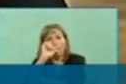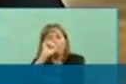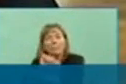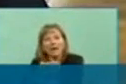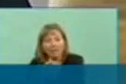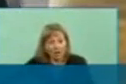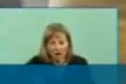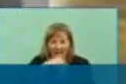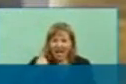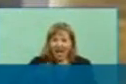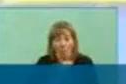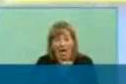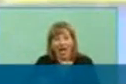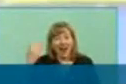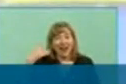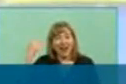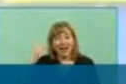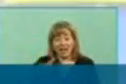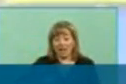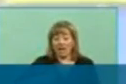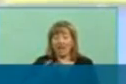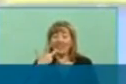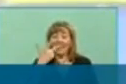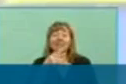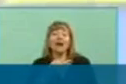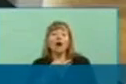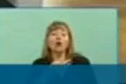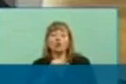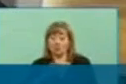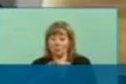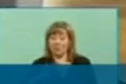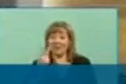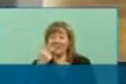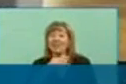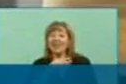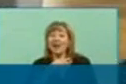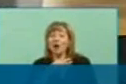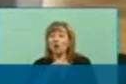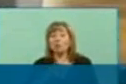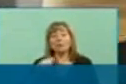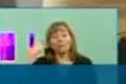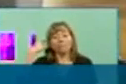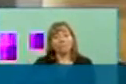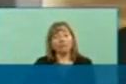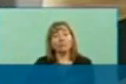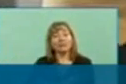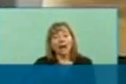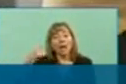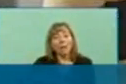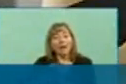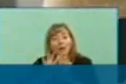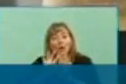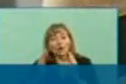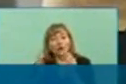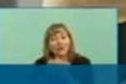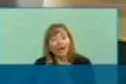del pueblo argentino. El próximo 3 de agosto, la Argentina terminará de pagar el corralito de los dólares